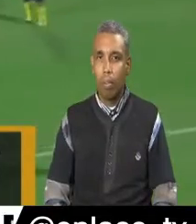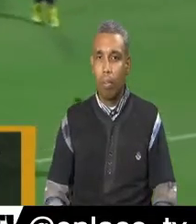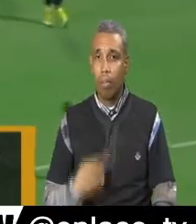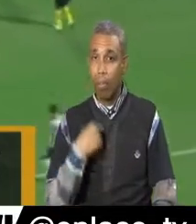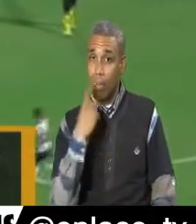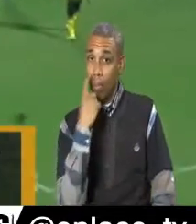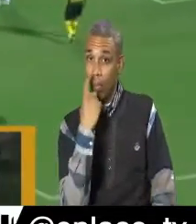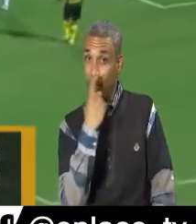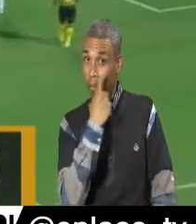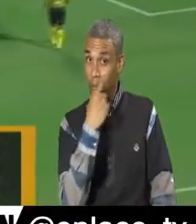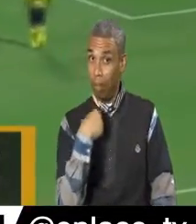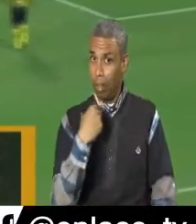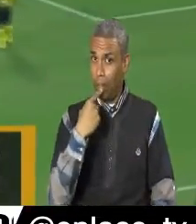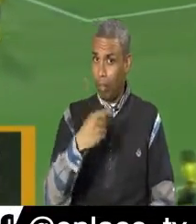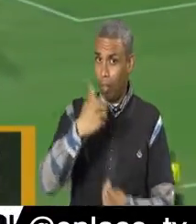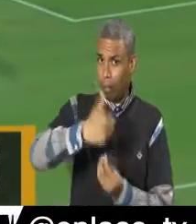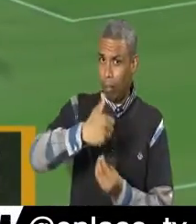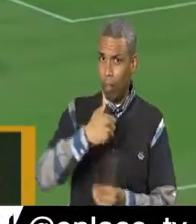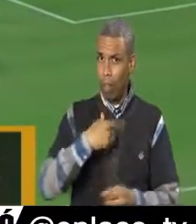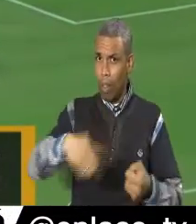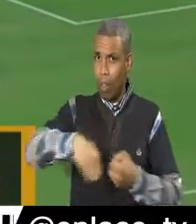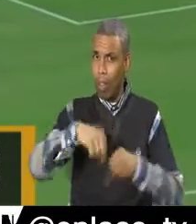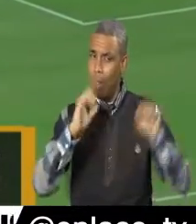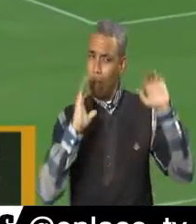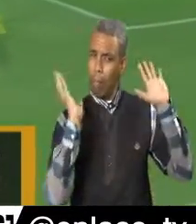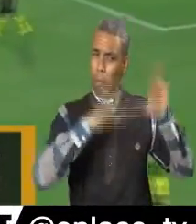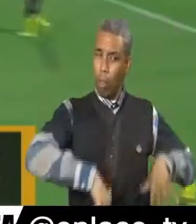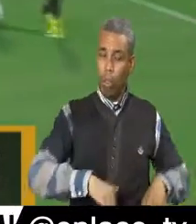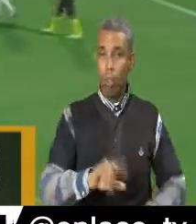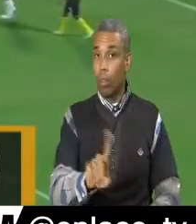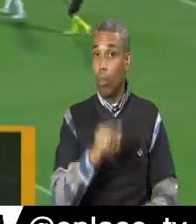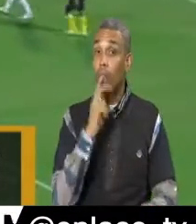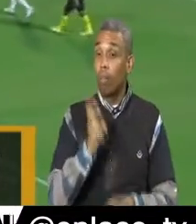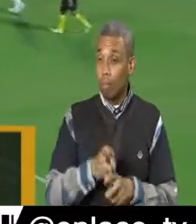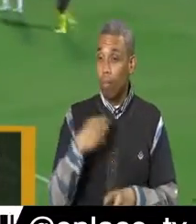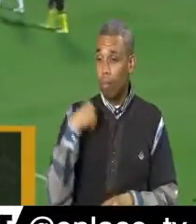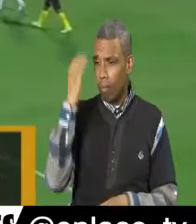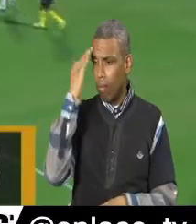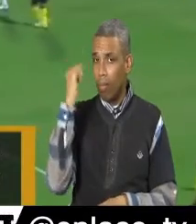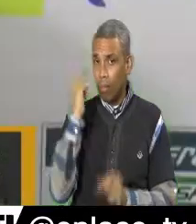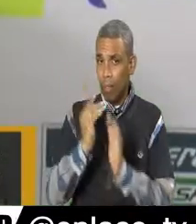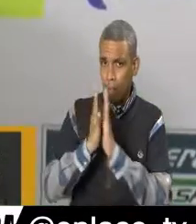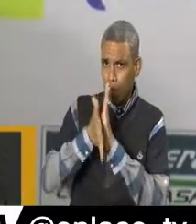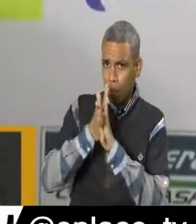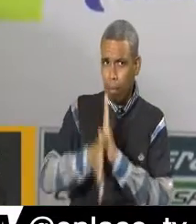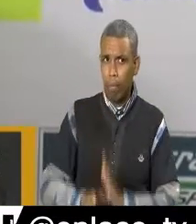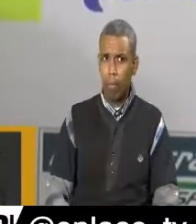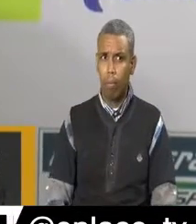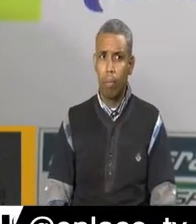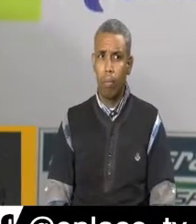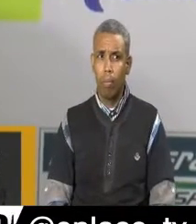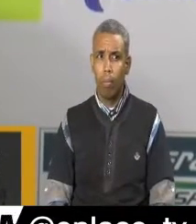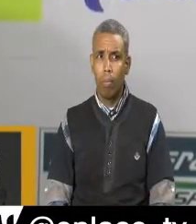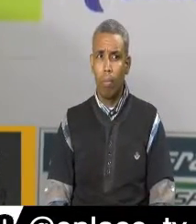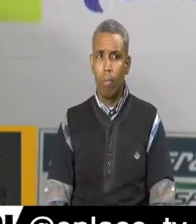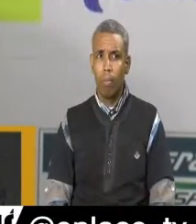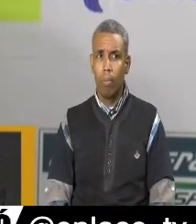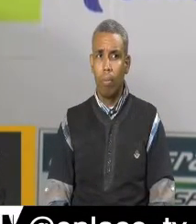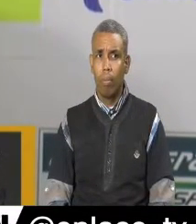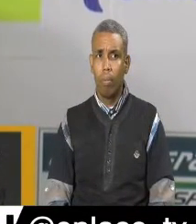equipo pequeño y sabía que este sería un encuentro difícil para los intereses del club barranquillero. Y si sintetizamos